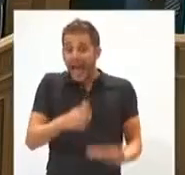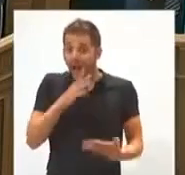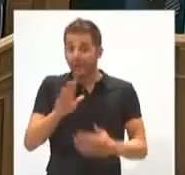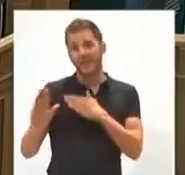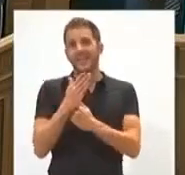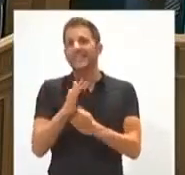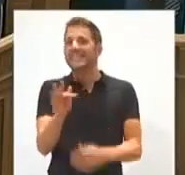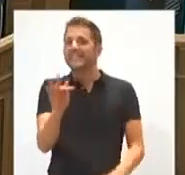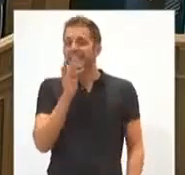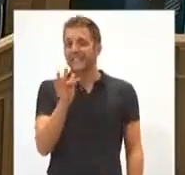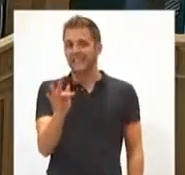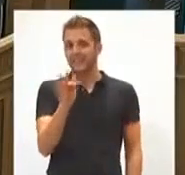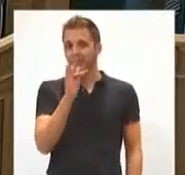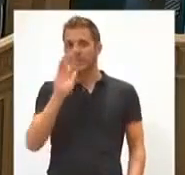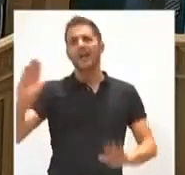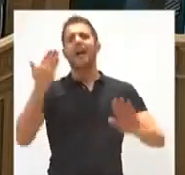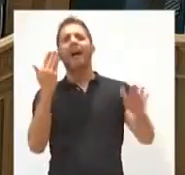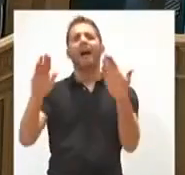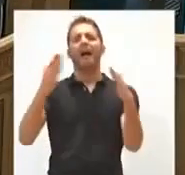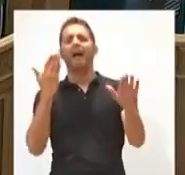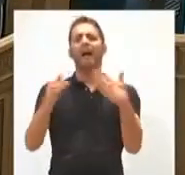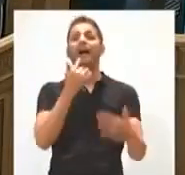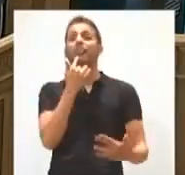no han presentado ninguna de las cosas